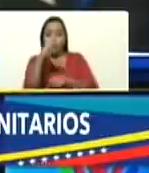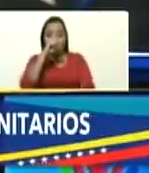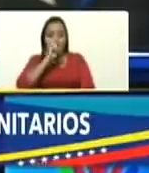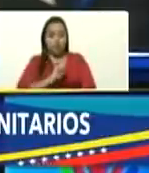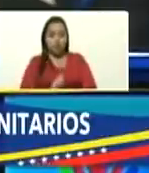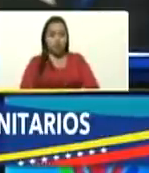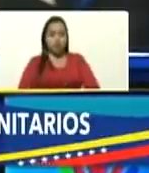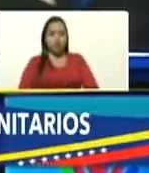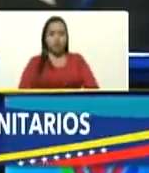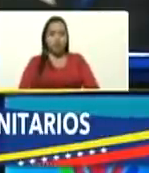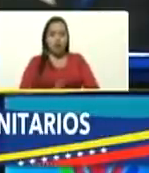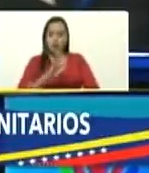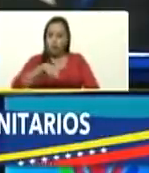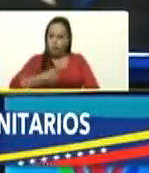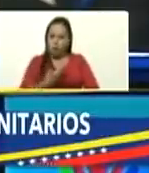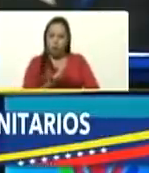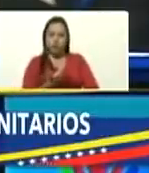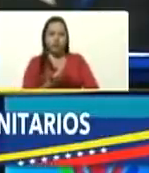para